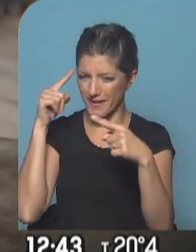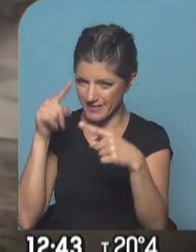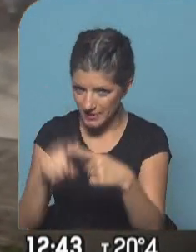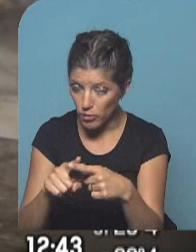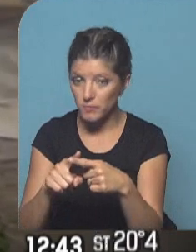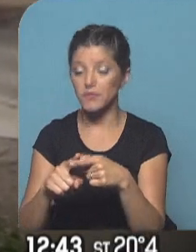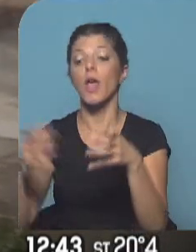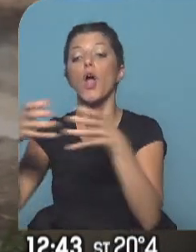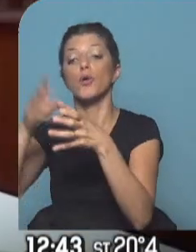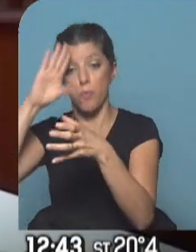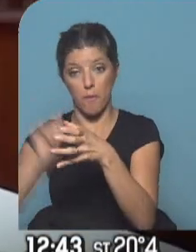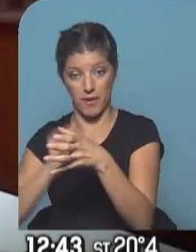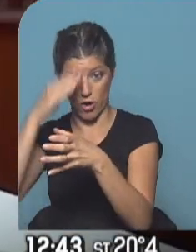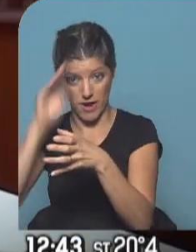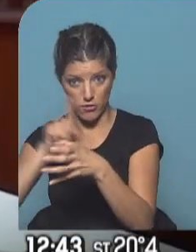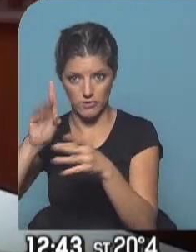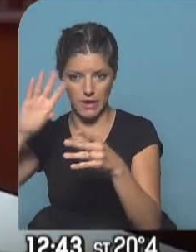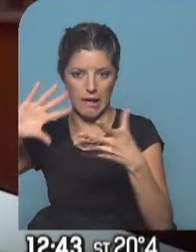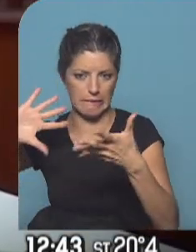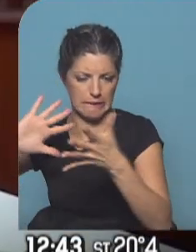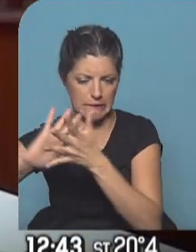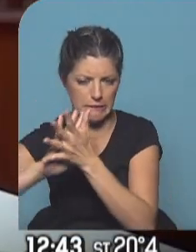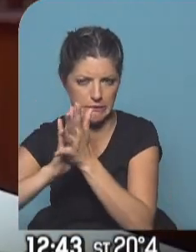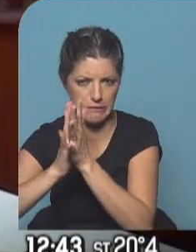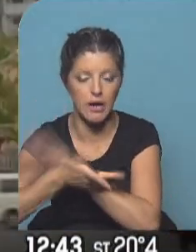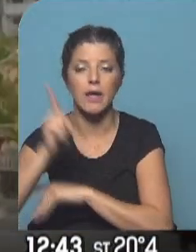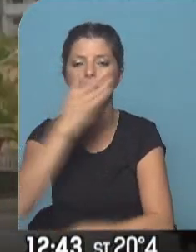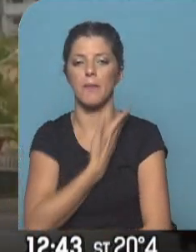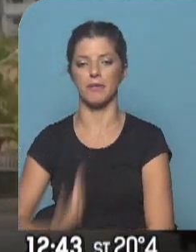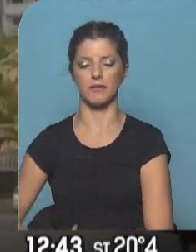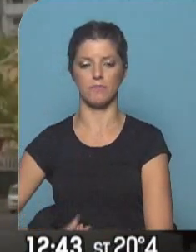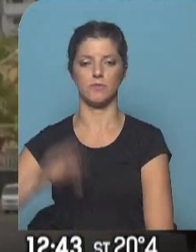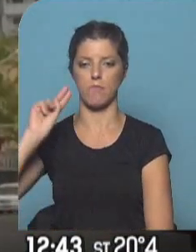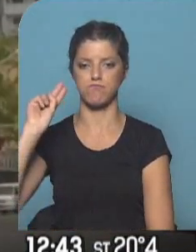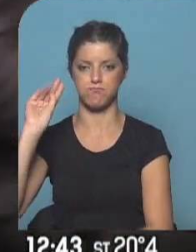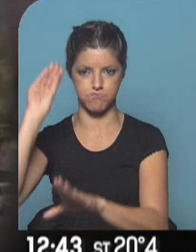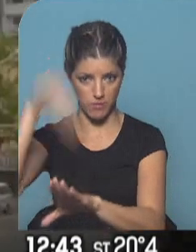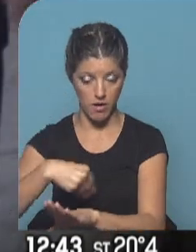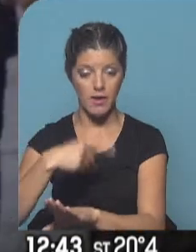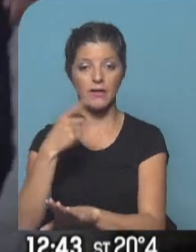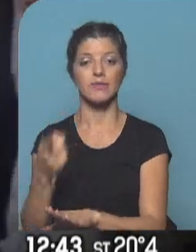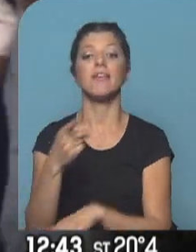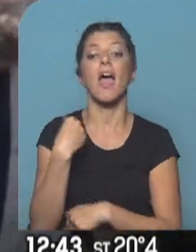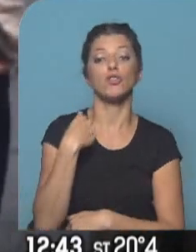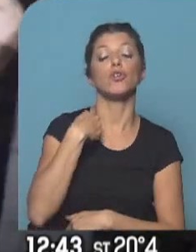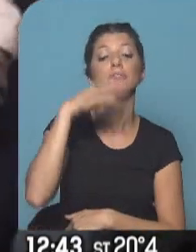al ejército norcoreano y acabar con el régimen de Pyongyang, la ocupación de Corea del Norte por tropas estadounidenses y